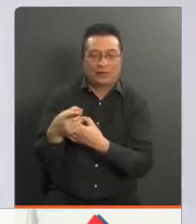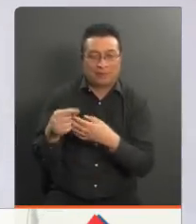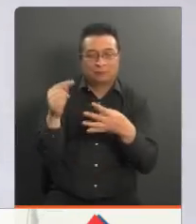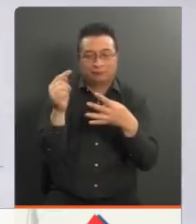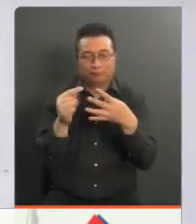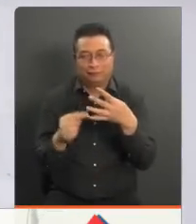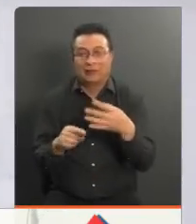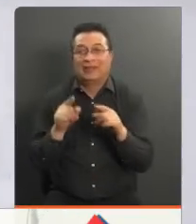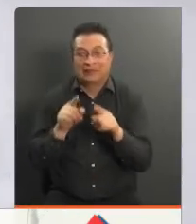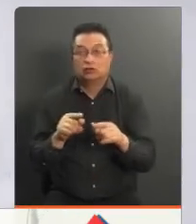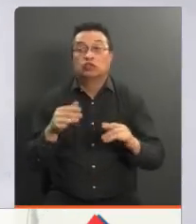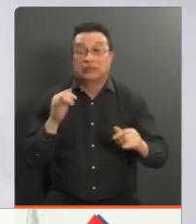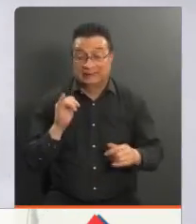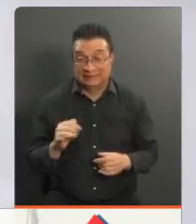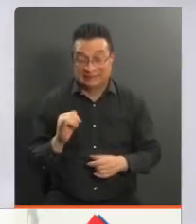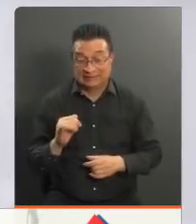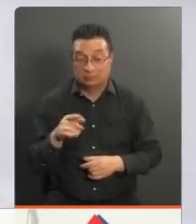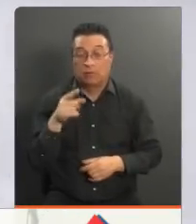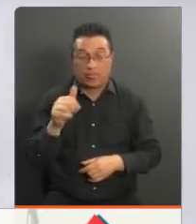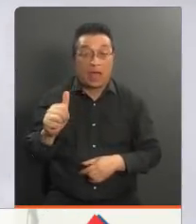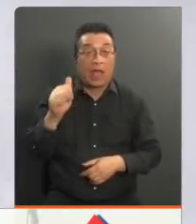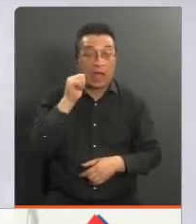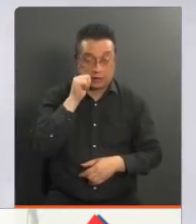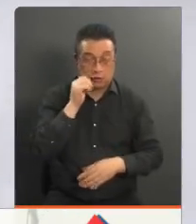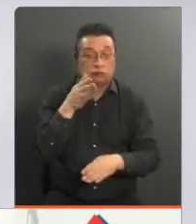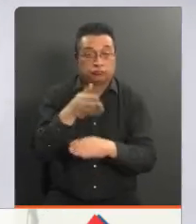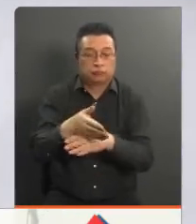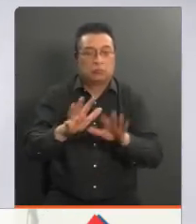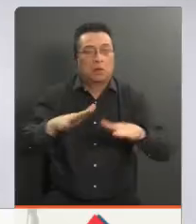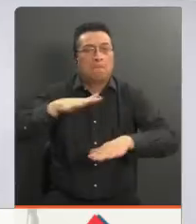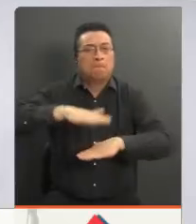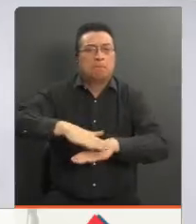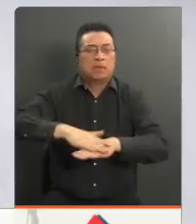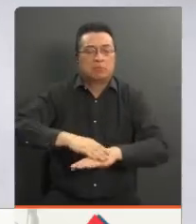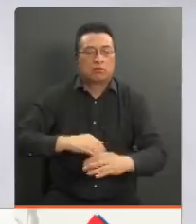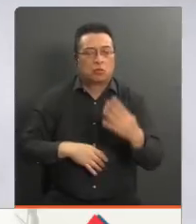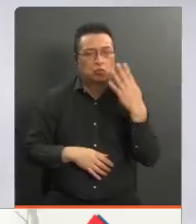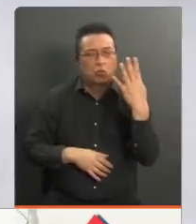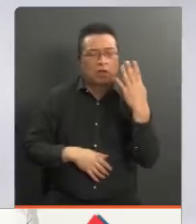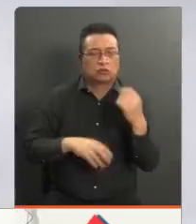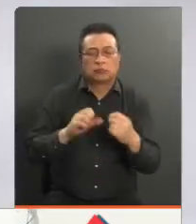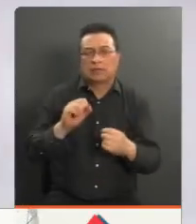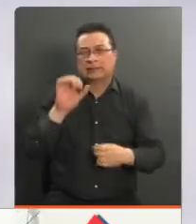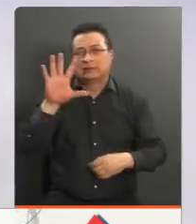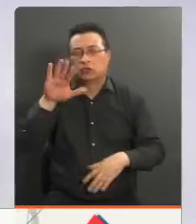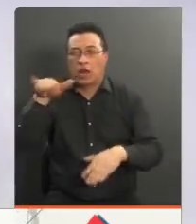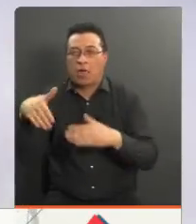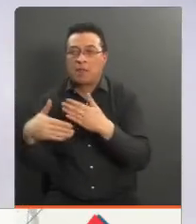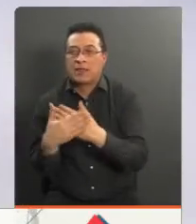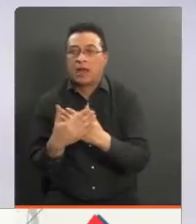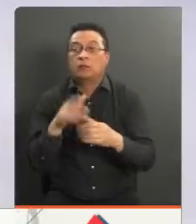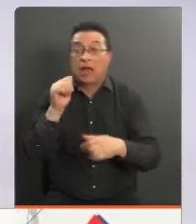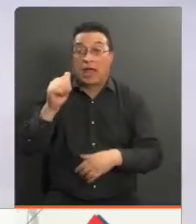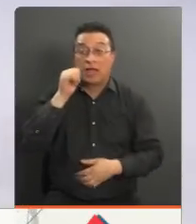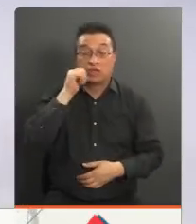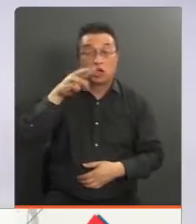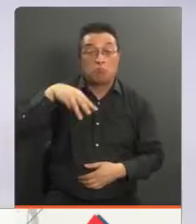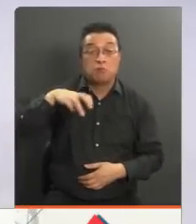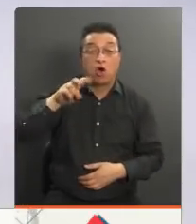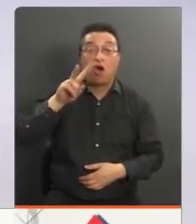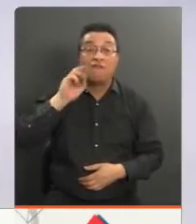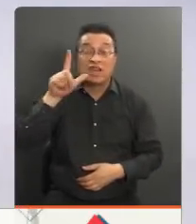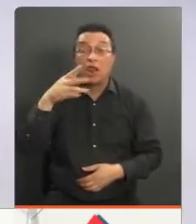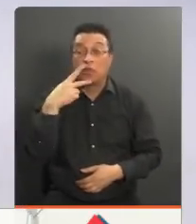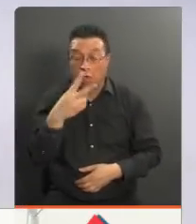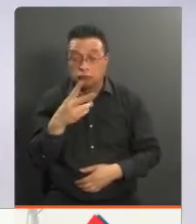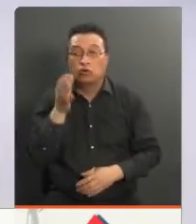eso y algo más, Ramón. Claro, ayer estuvieron por lo menos hasta las 4 o 5 de la mañana. Son los cálculos que hacemos. Ayer veíamos el móvil, ¿te acuerdas? Y claro, estaban todos reunidos